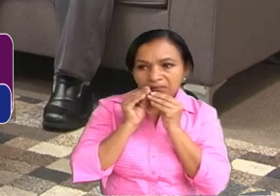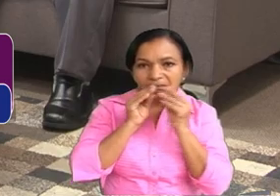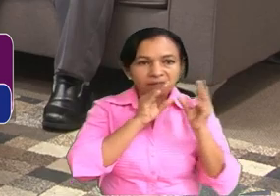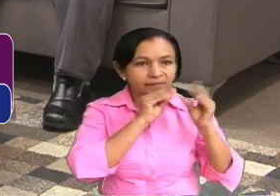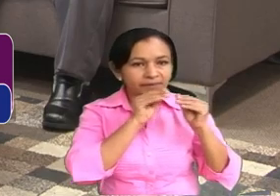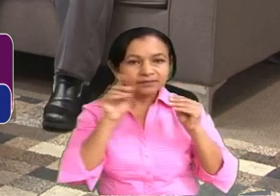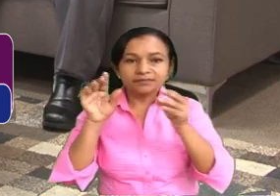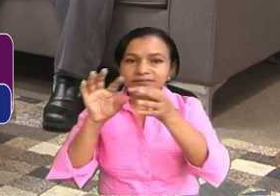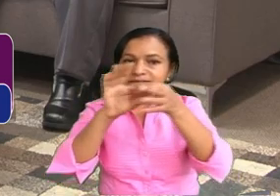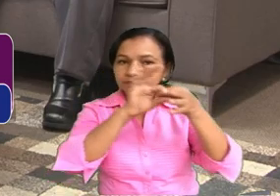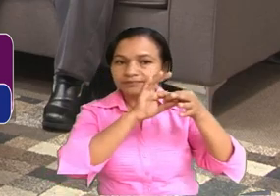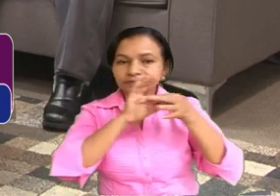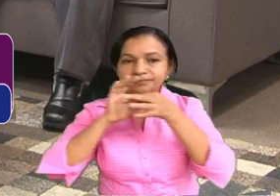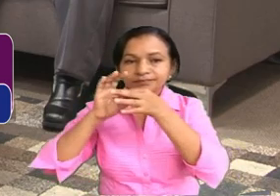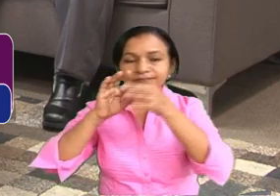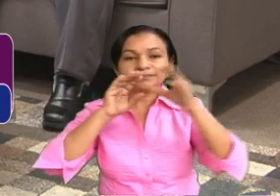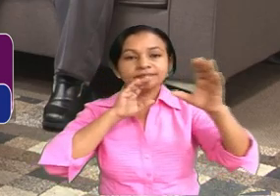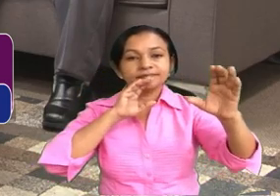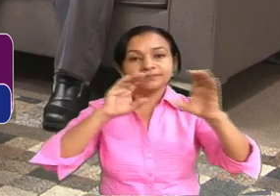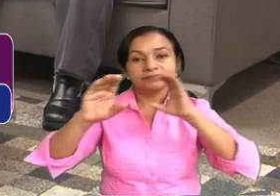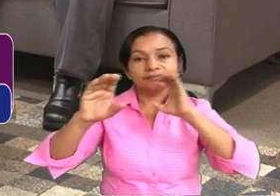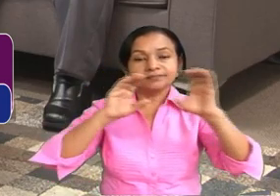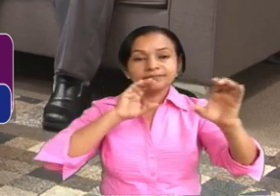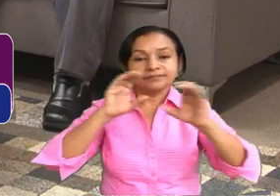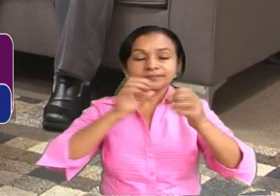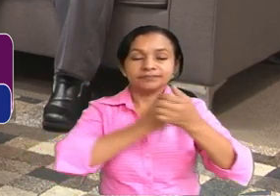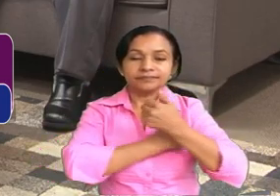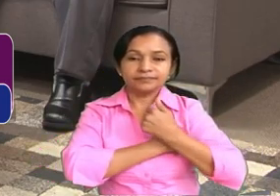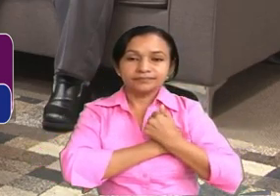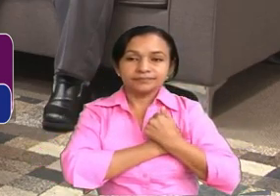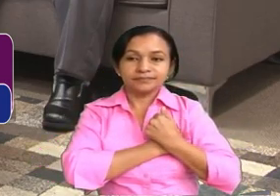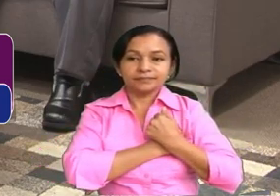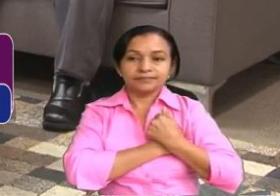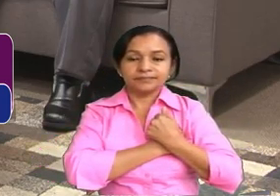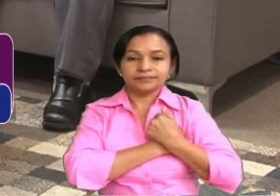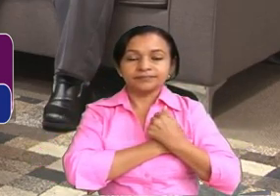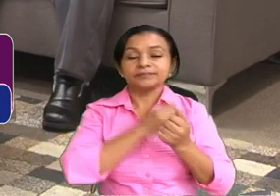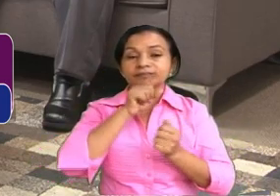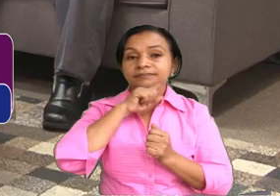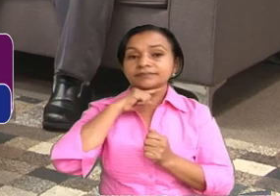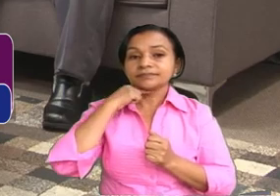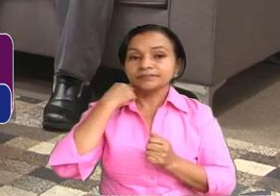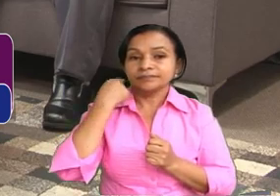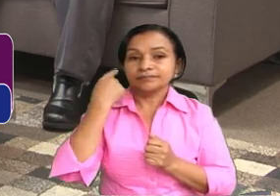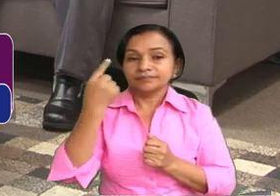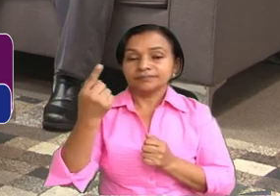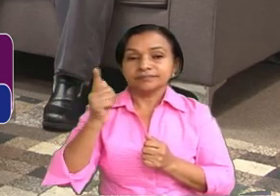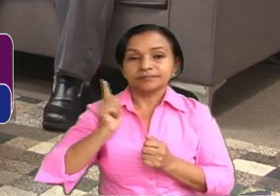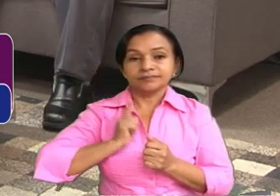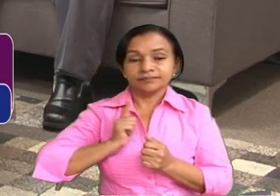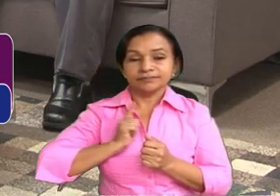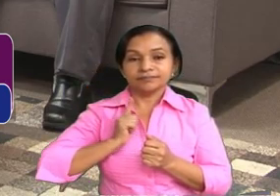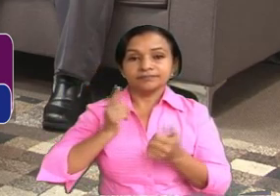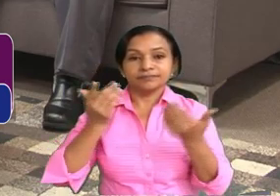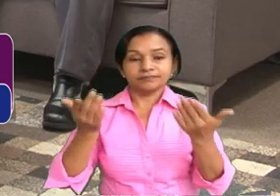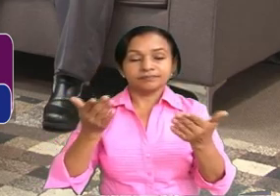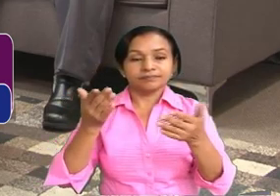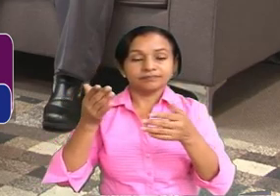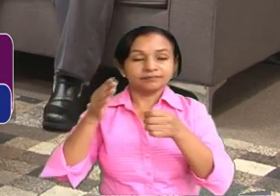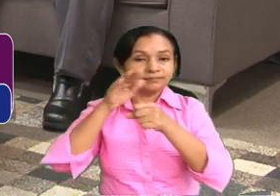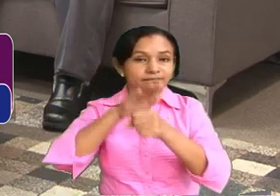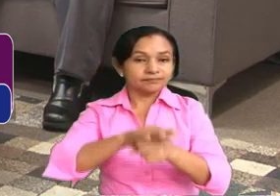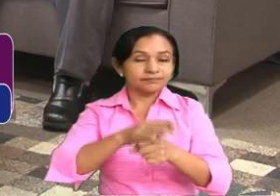la unidad, la comunicación y amor es que va a ser una realidad que ya no haya discriminación